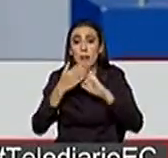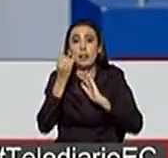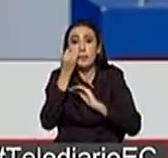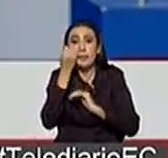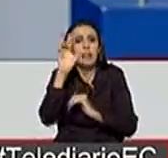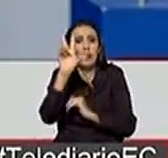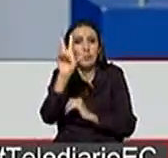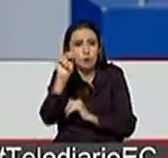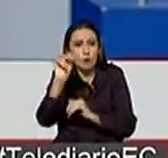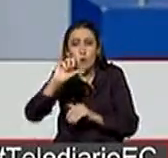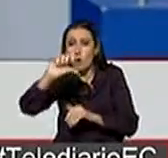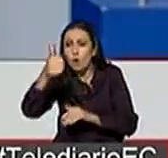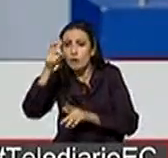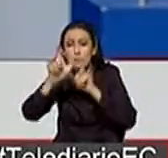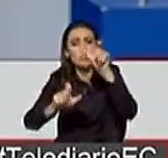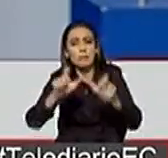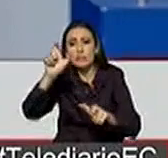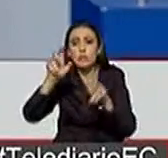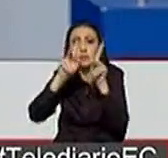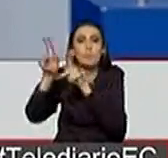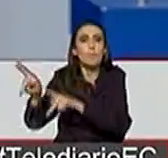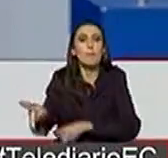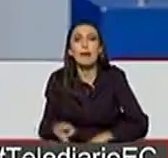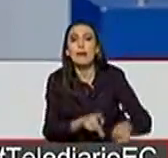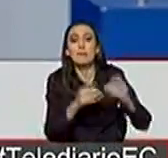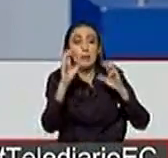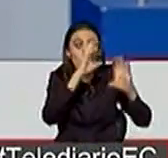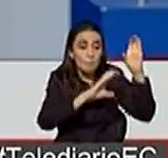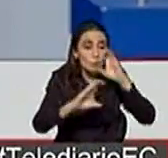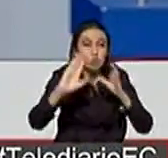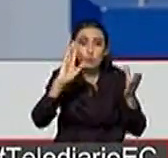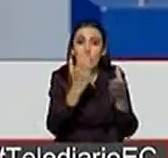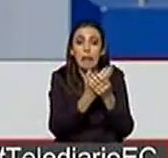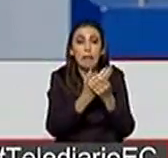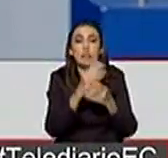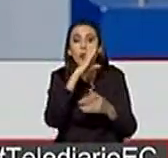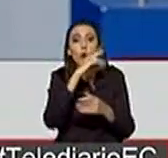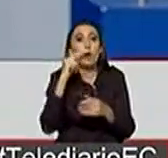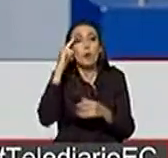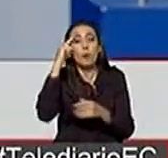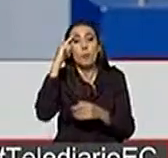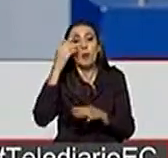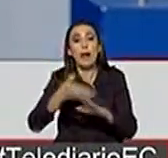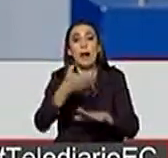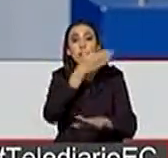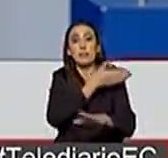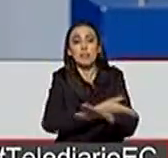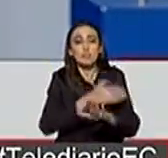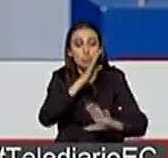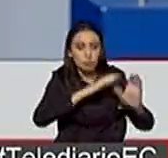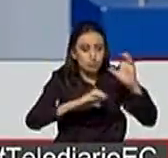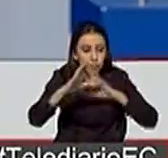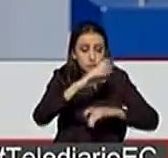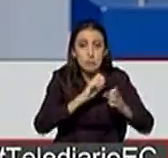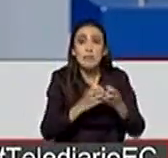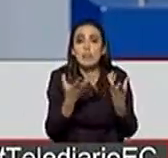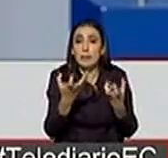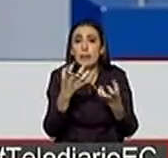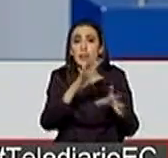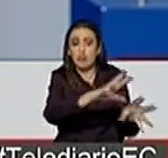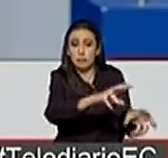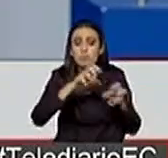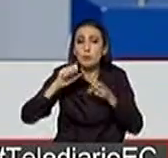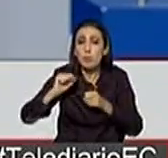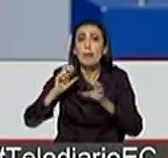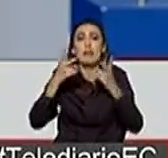contraloría para detectar las fallidas la exposición de los fondos públicos durante el gobierno anterior entonces hoy por la mañana